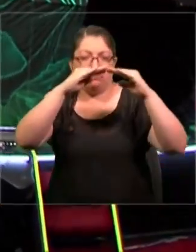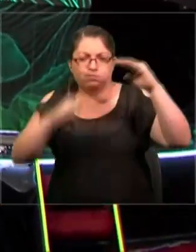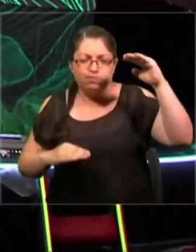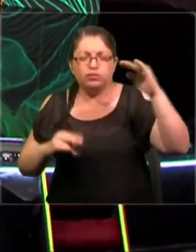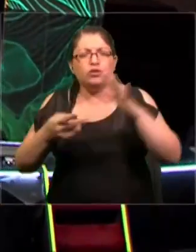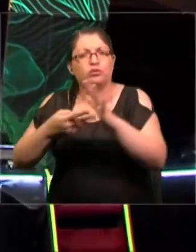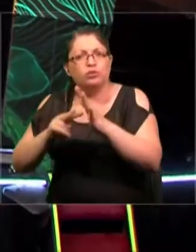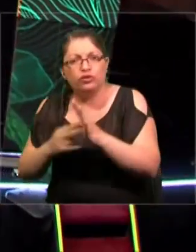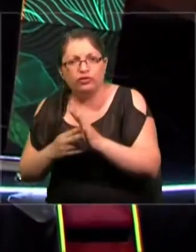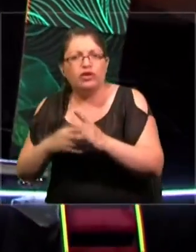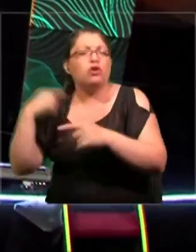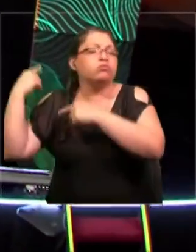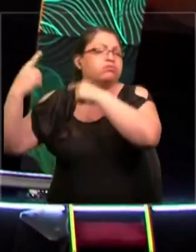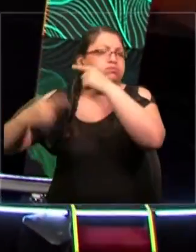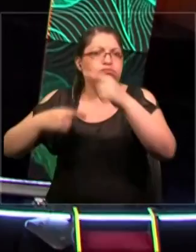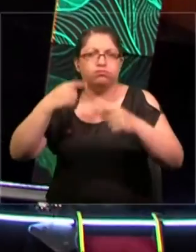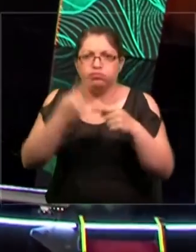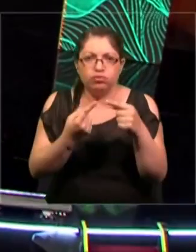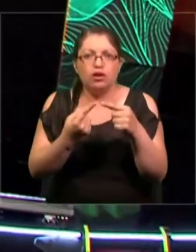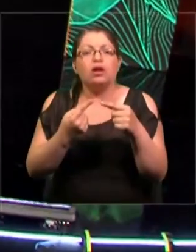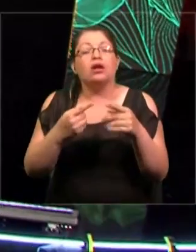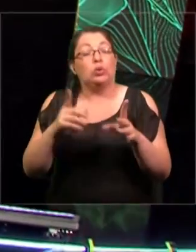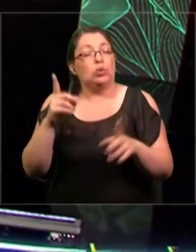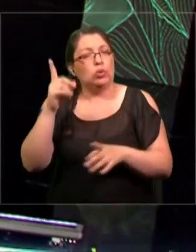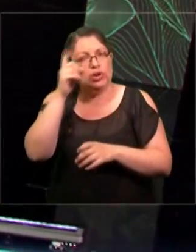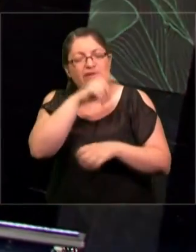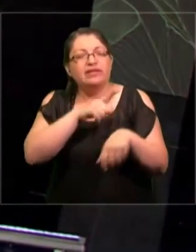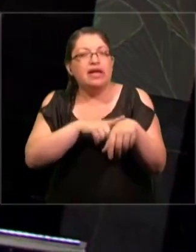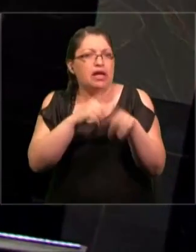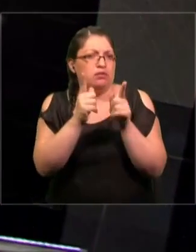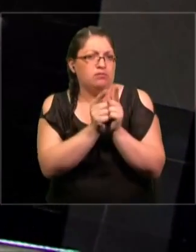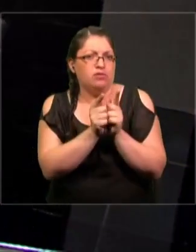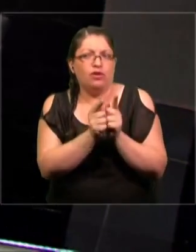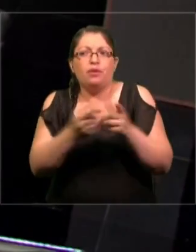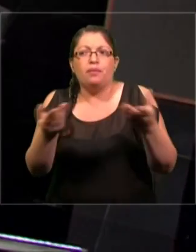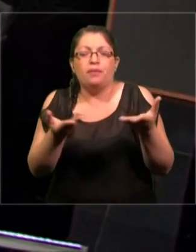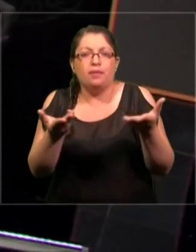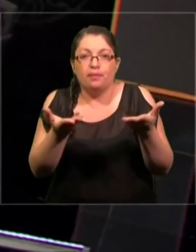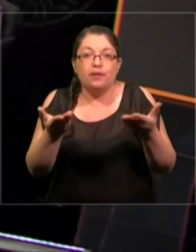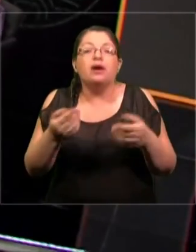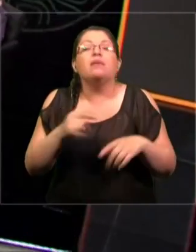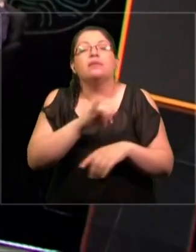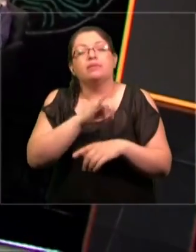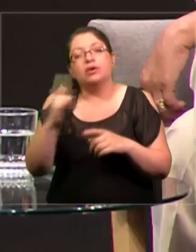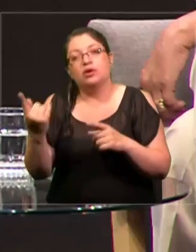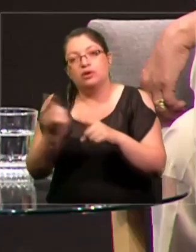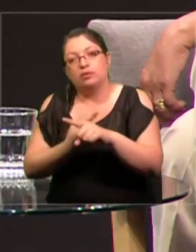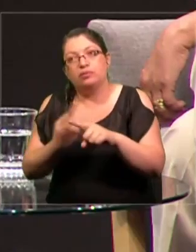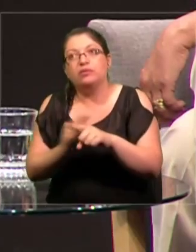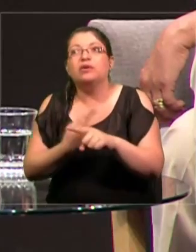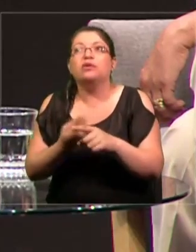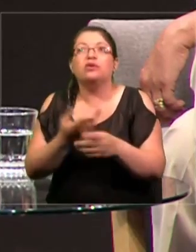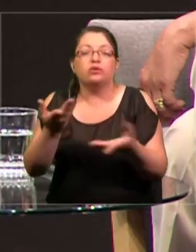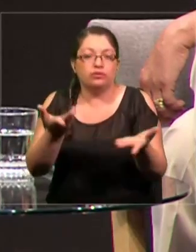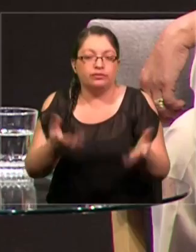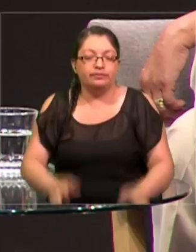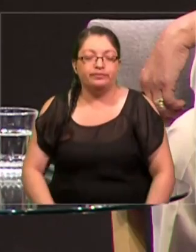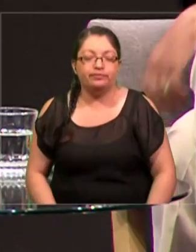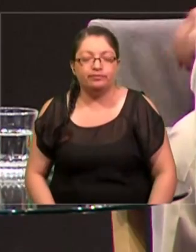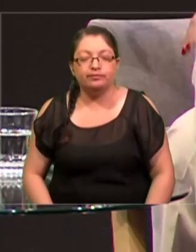conflicto, recorrido por la historia, sumamente complejo en tan poco tiempo, para que después conversemos en esta